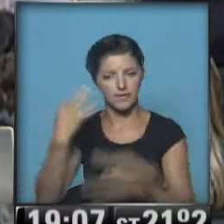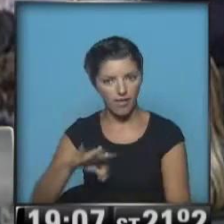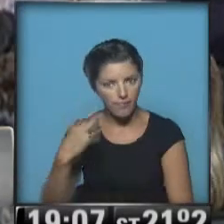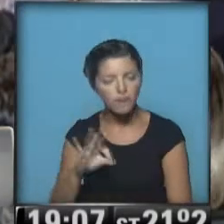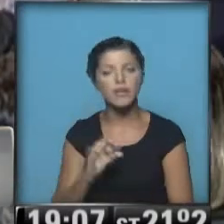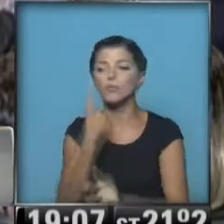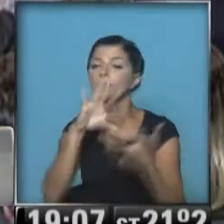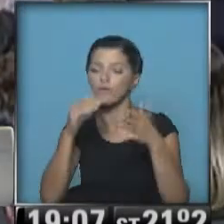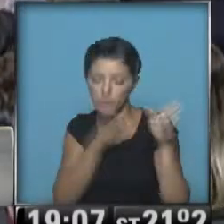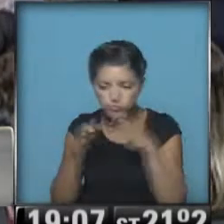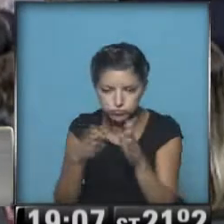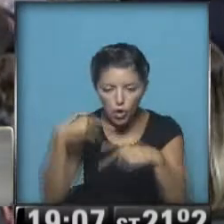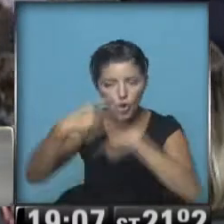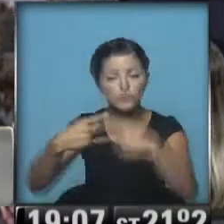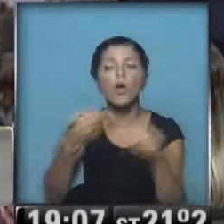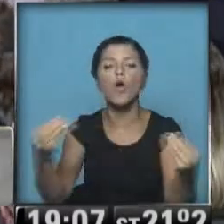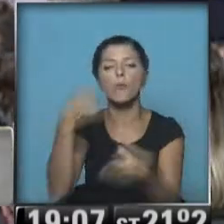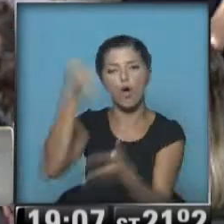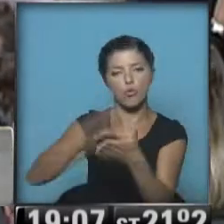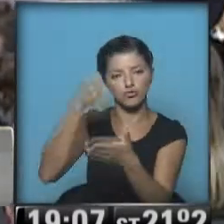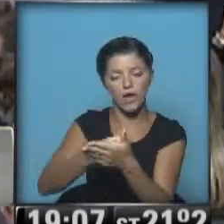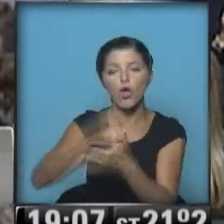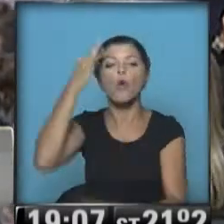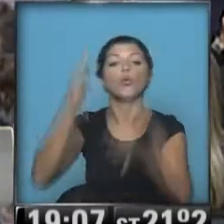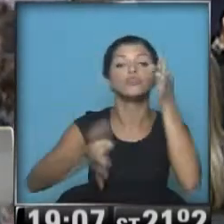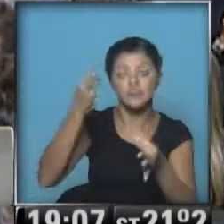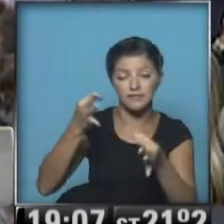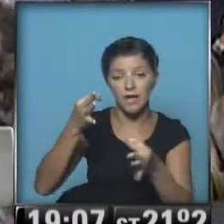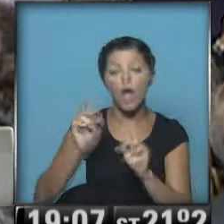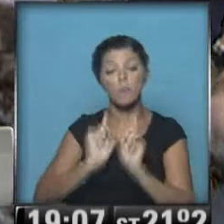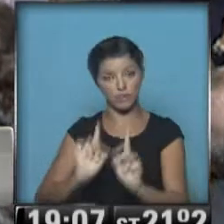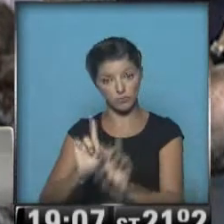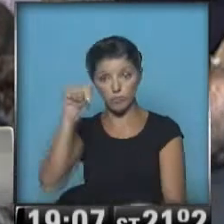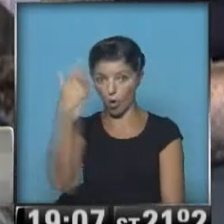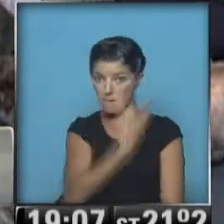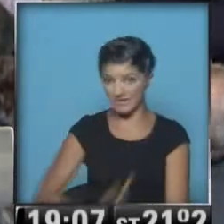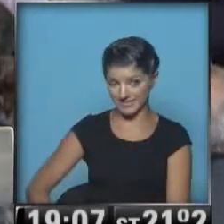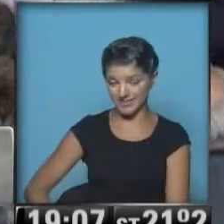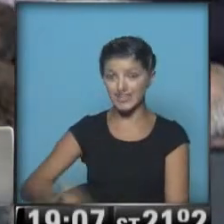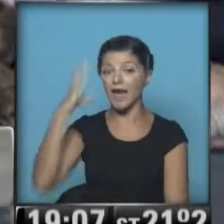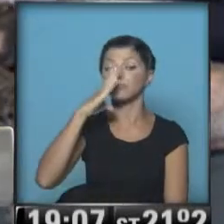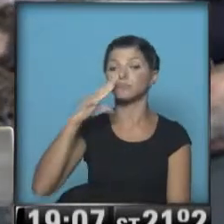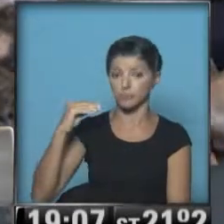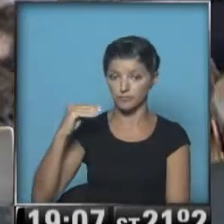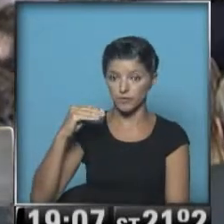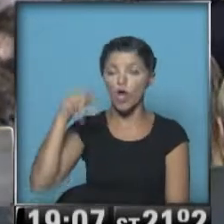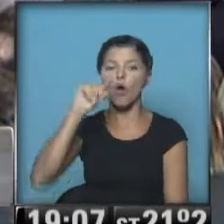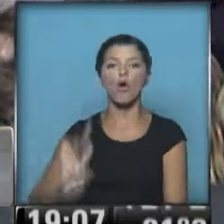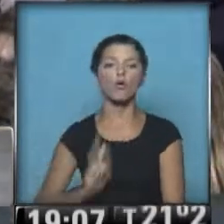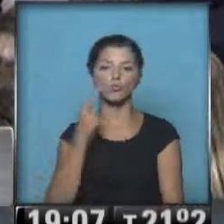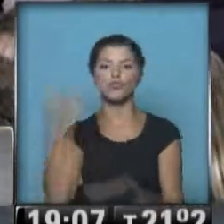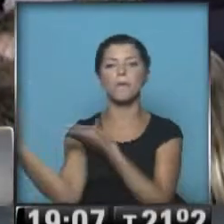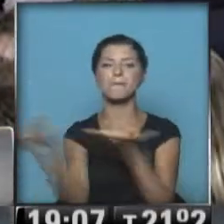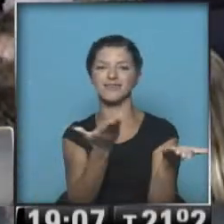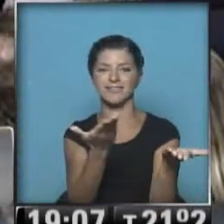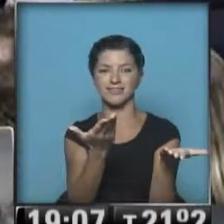único camino para sostenerla es luchar por la justicia, la presidenta de la Nación, la presidenta de todos los argentinos, tiene el orgullo de presentar